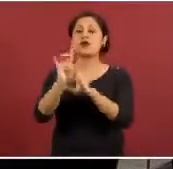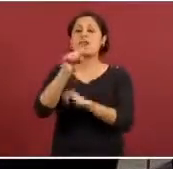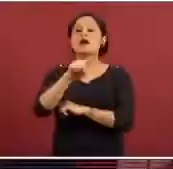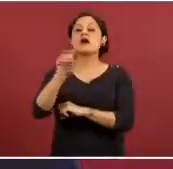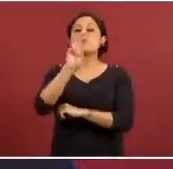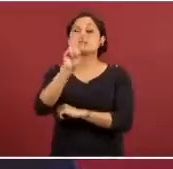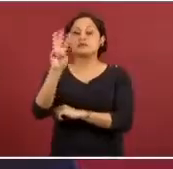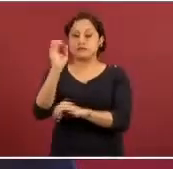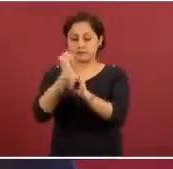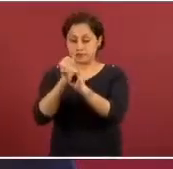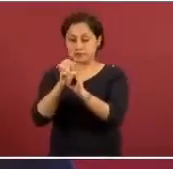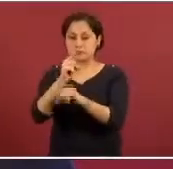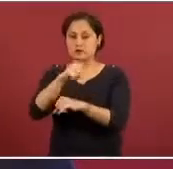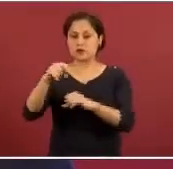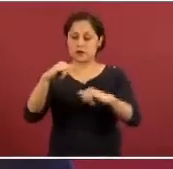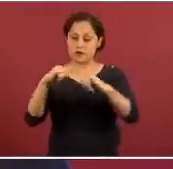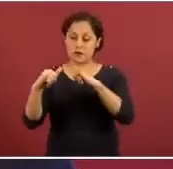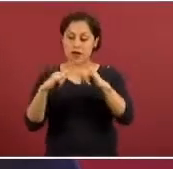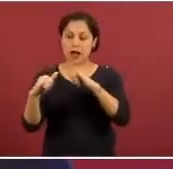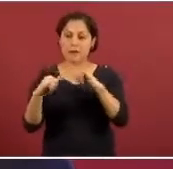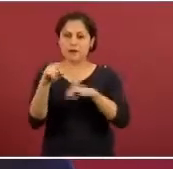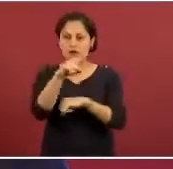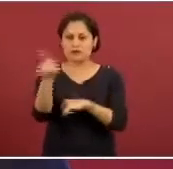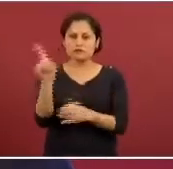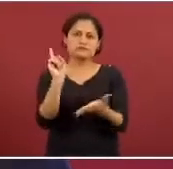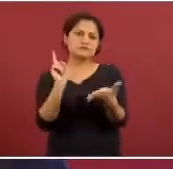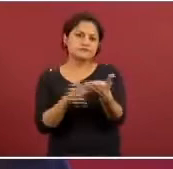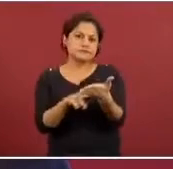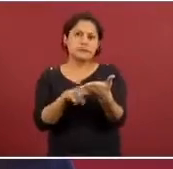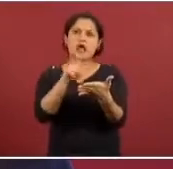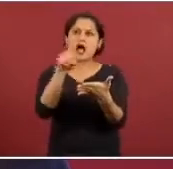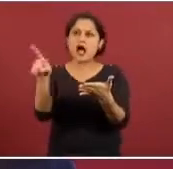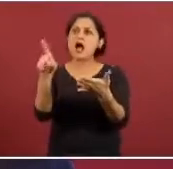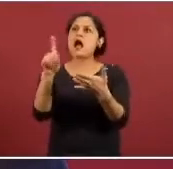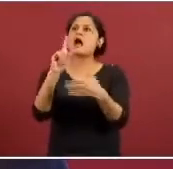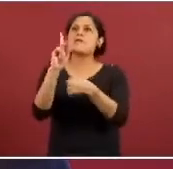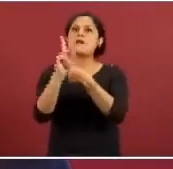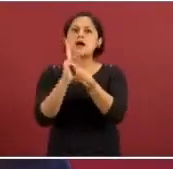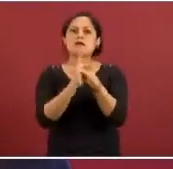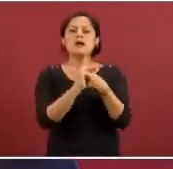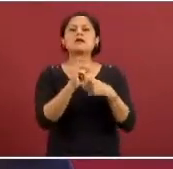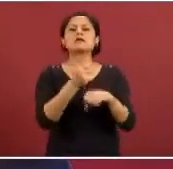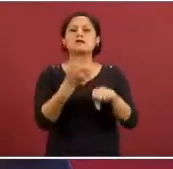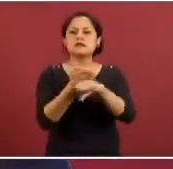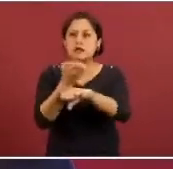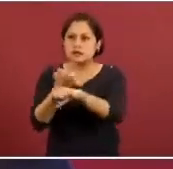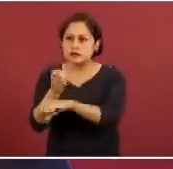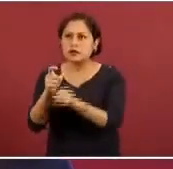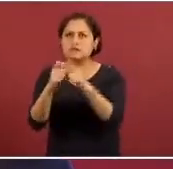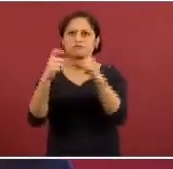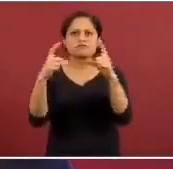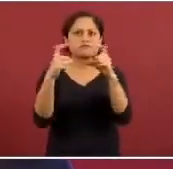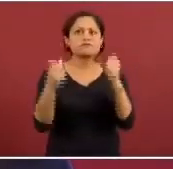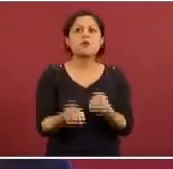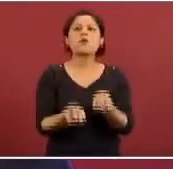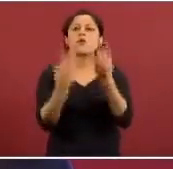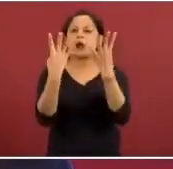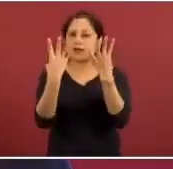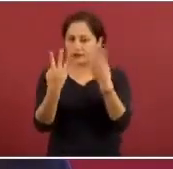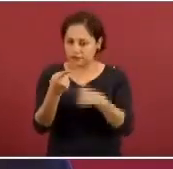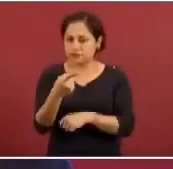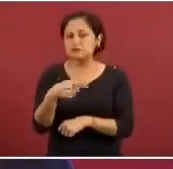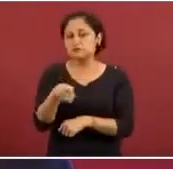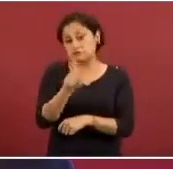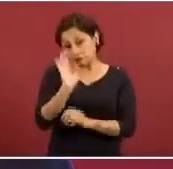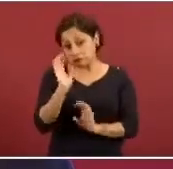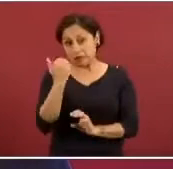en el que por estado podrán encontrar también la caracterización específica con esta información. Entonces, los invito a